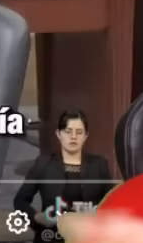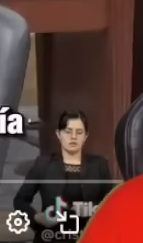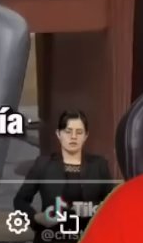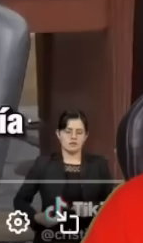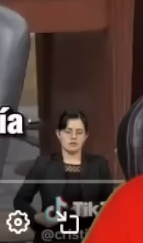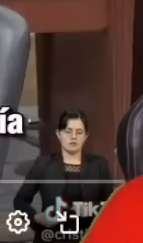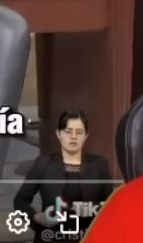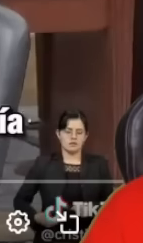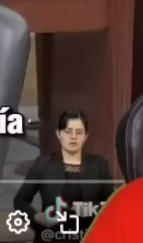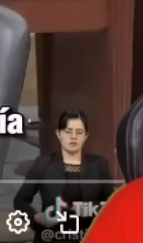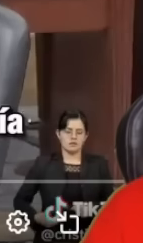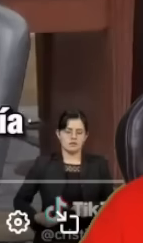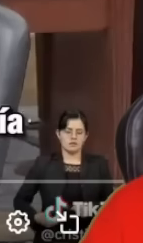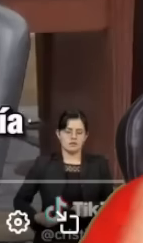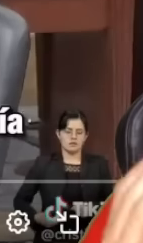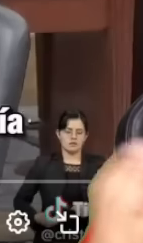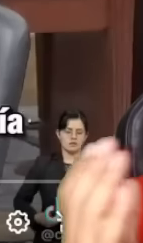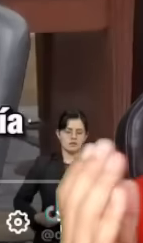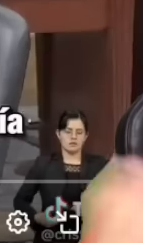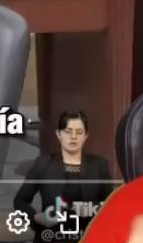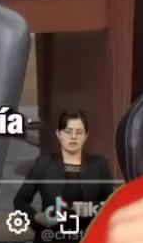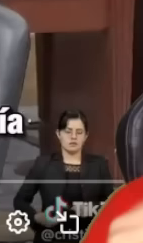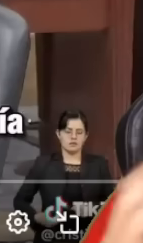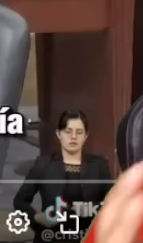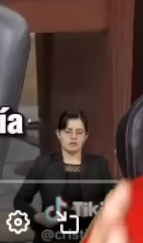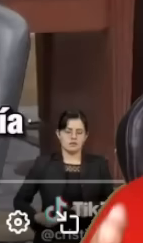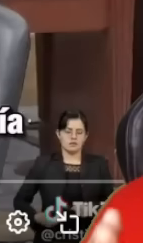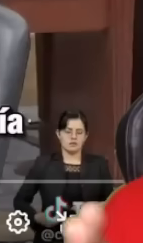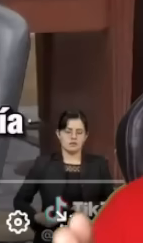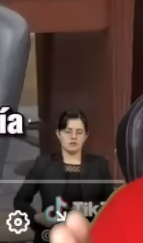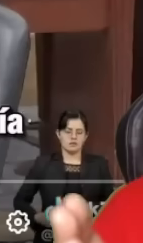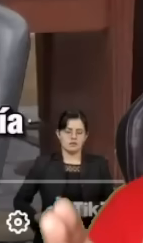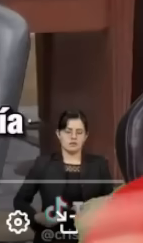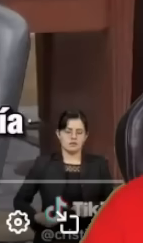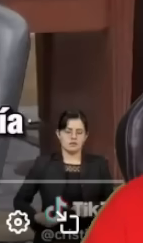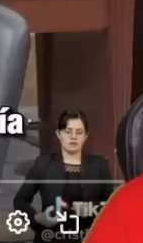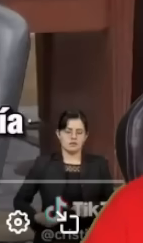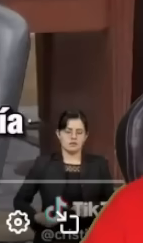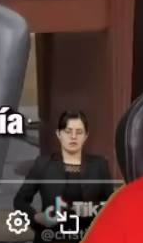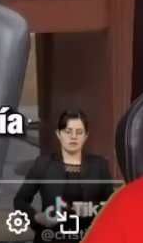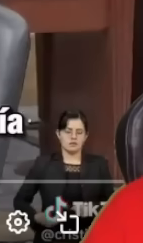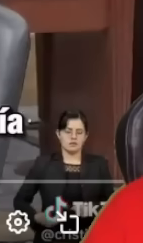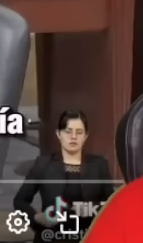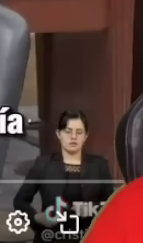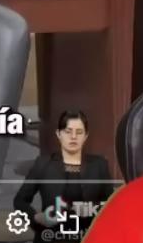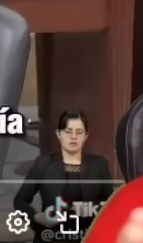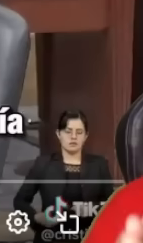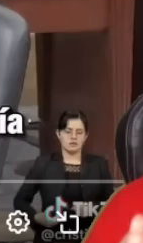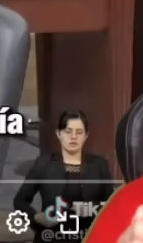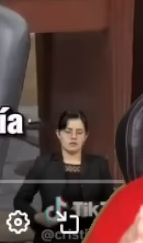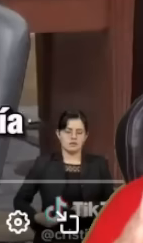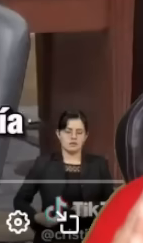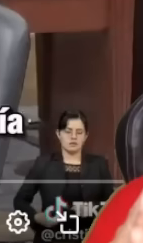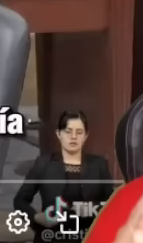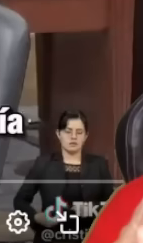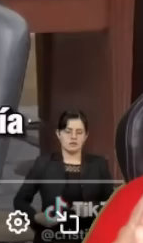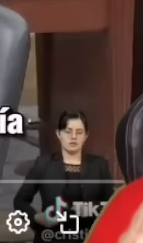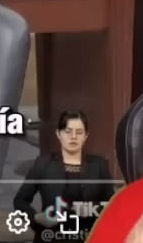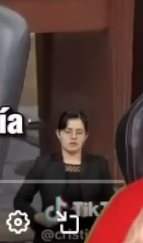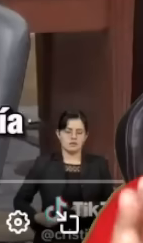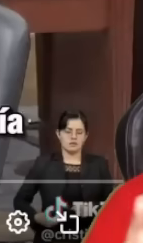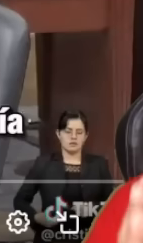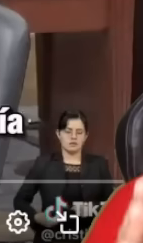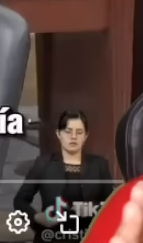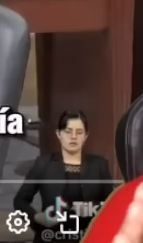INE Es un órgano ahora sí que independiente autónomo nada más ahorita lo va a aclarar Carla Ellos están para